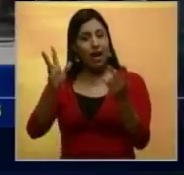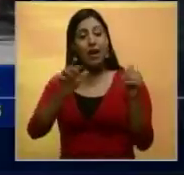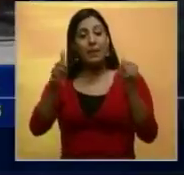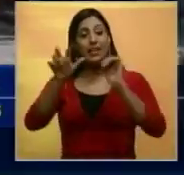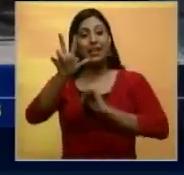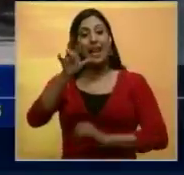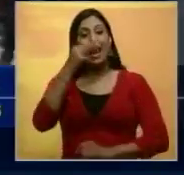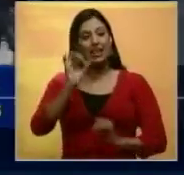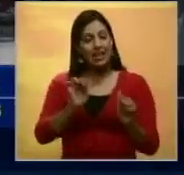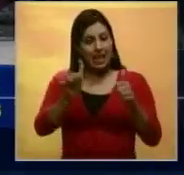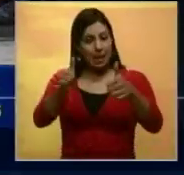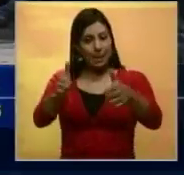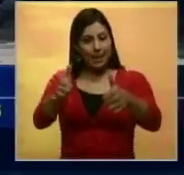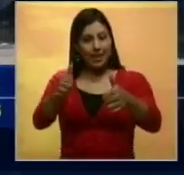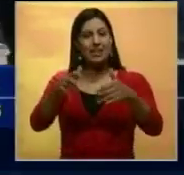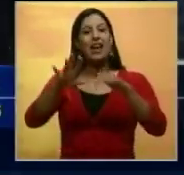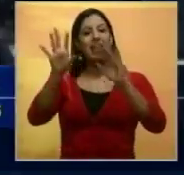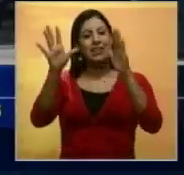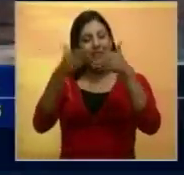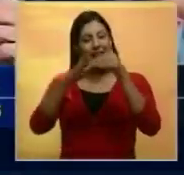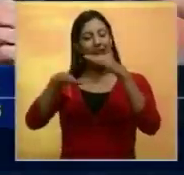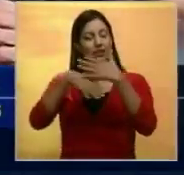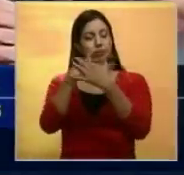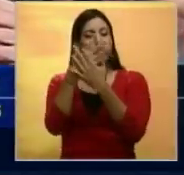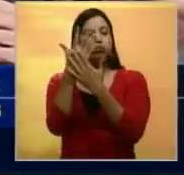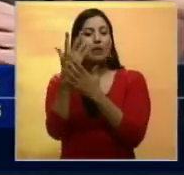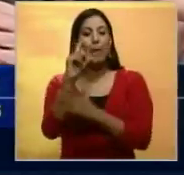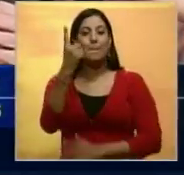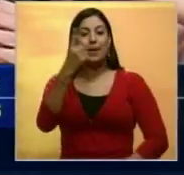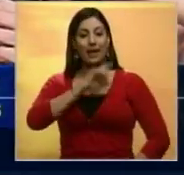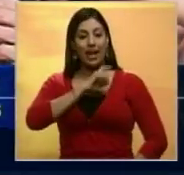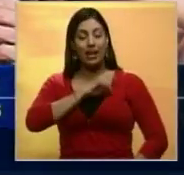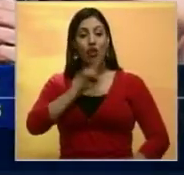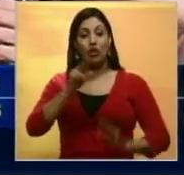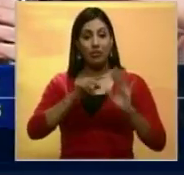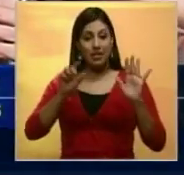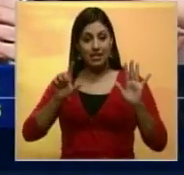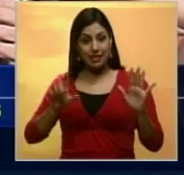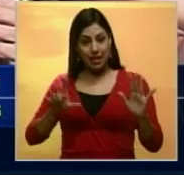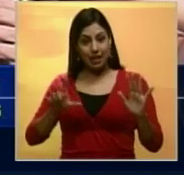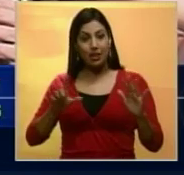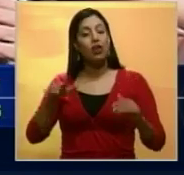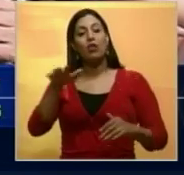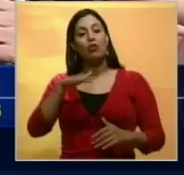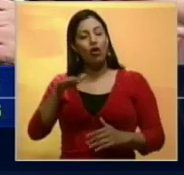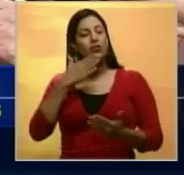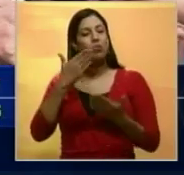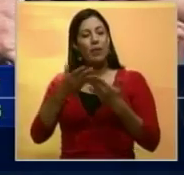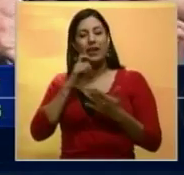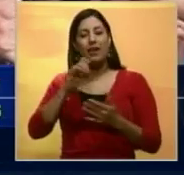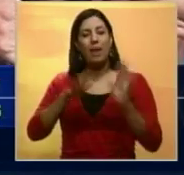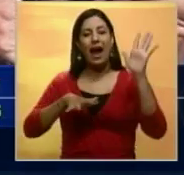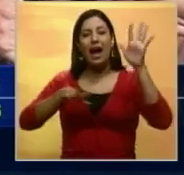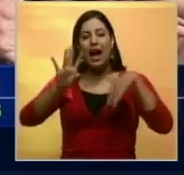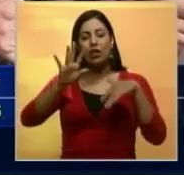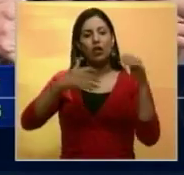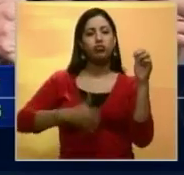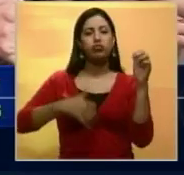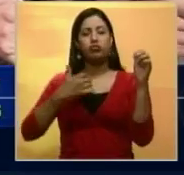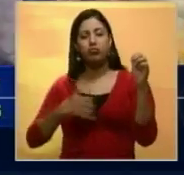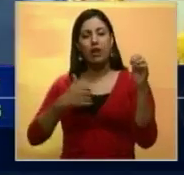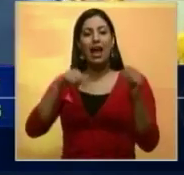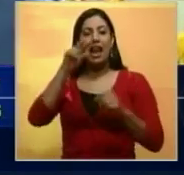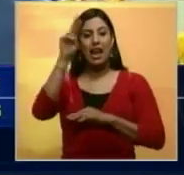de las 3 de la tarde para cerrar el año hasta el amanecer del 1 de enero de 2017, donde se presentarán más de 14 artistas,